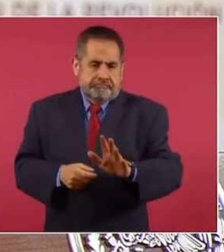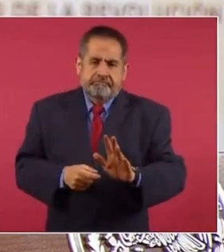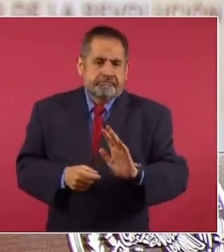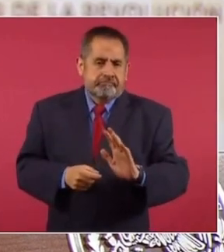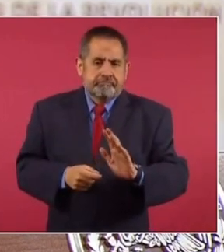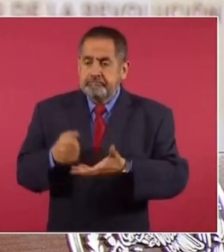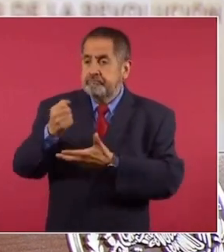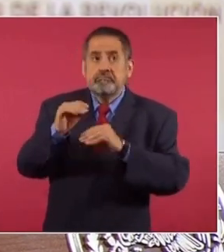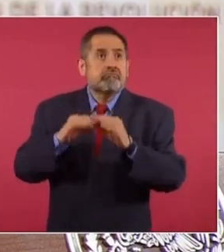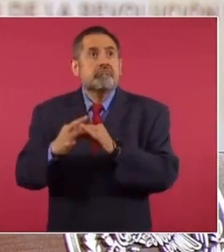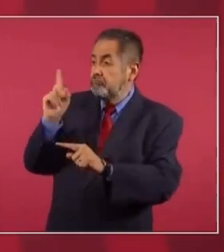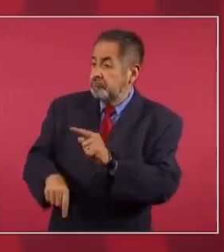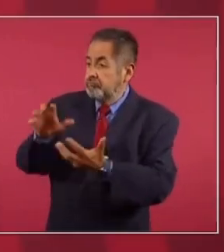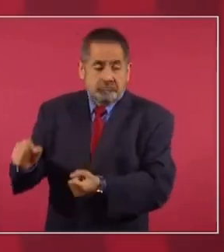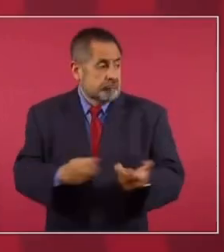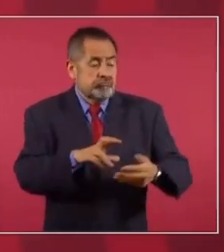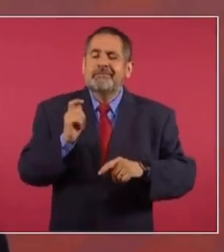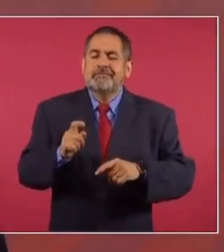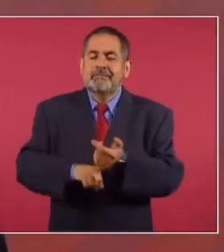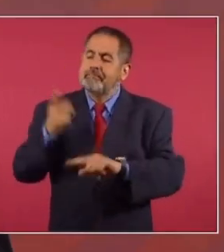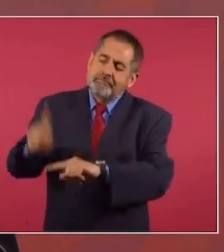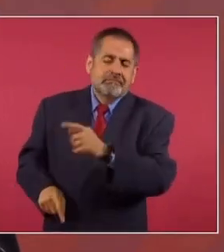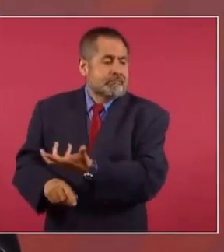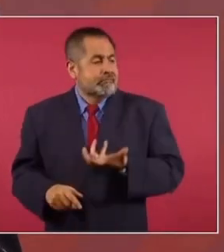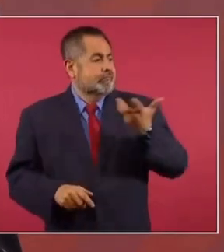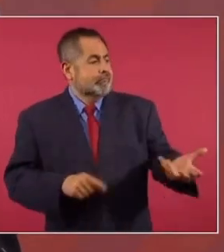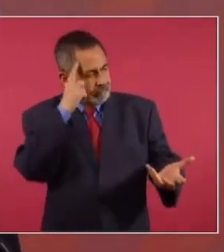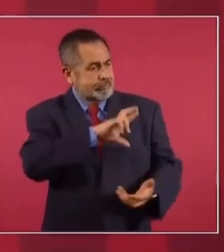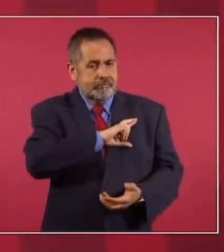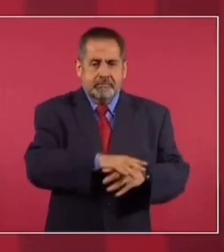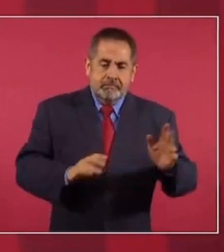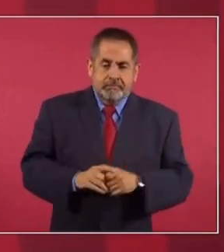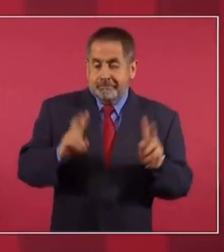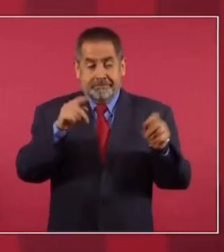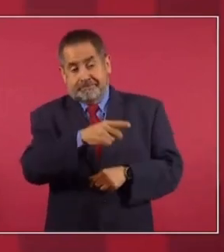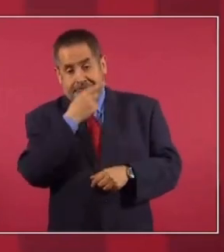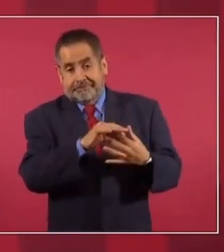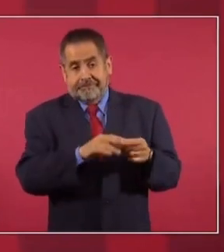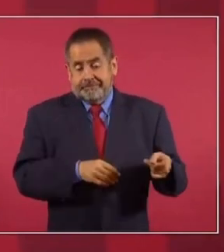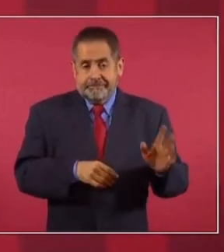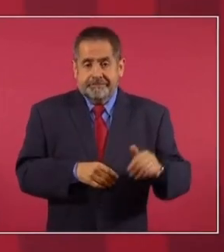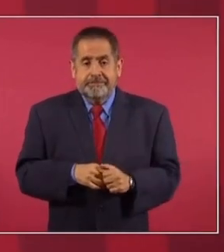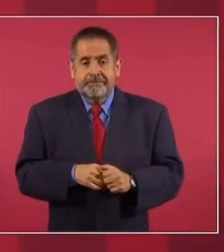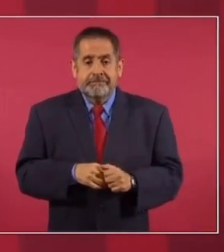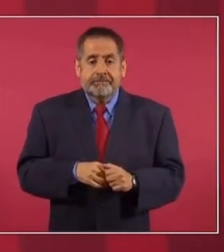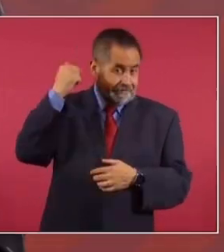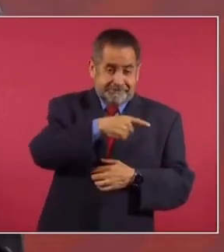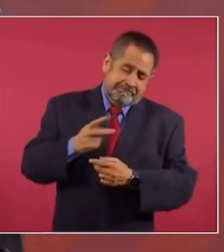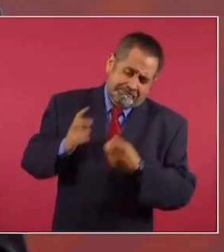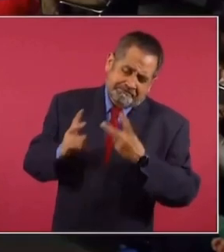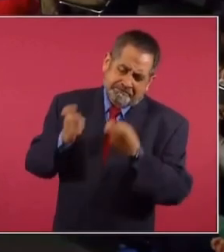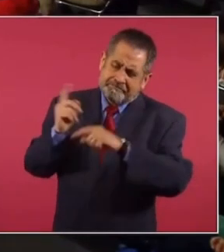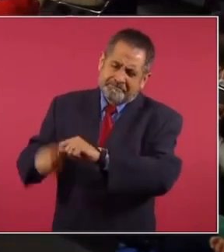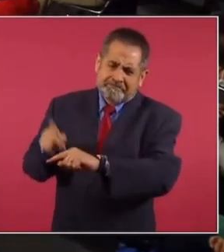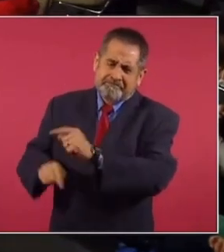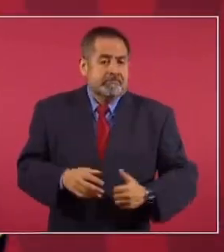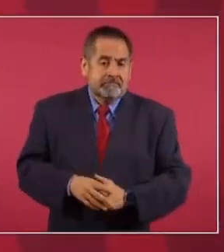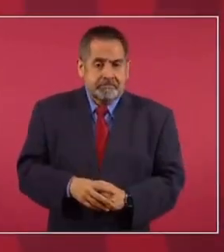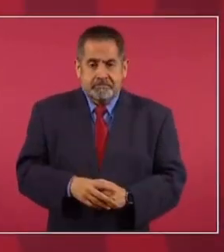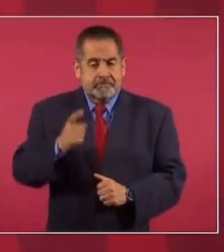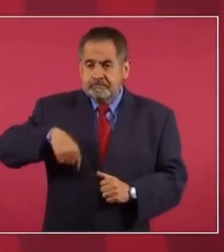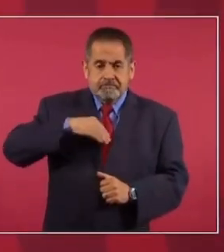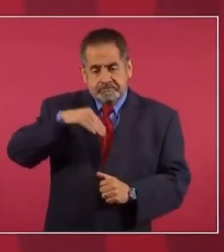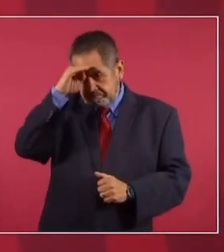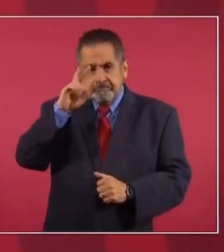queremos que de nuevo se privaticen, por no ser, según los tecnócratas, empresas estratégicas. Entonces estamos procurando